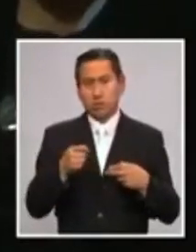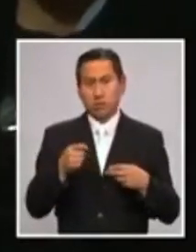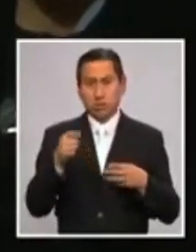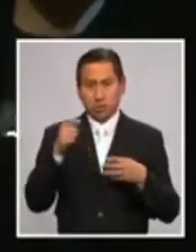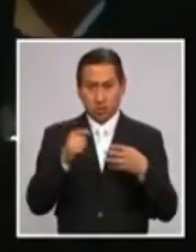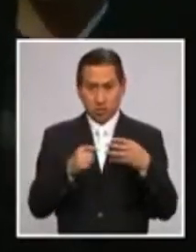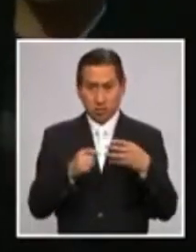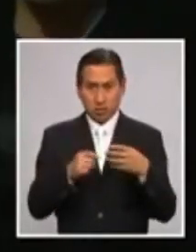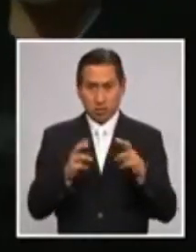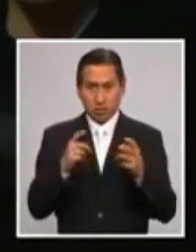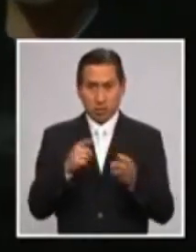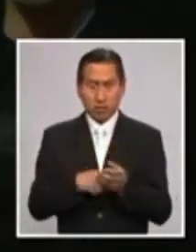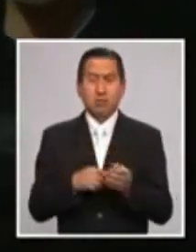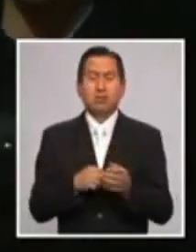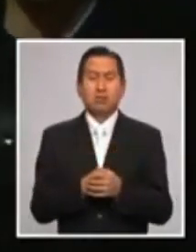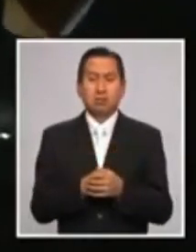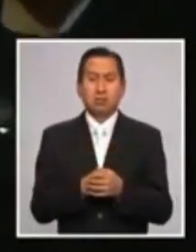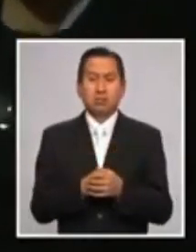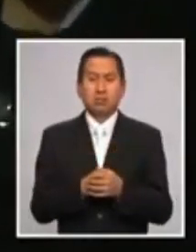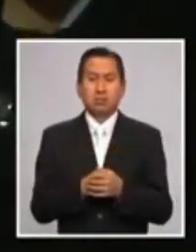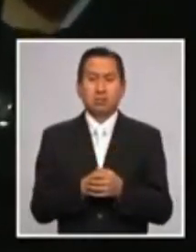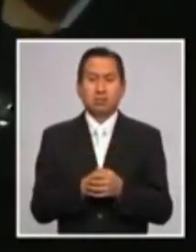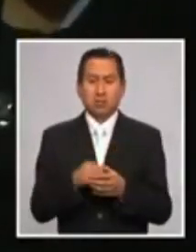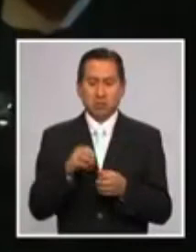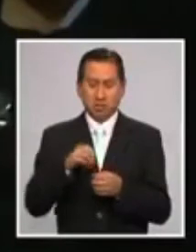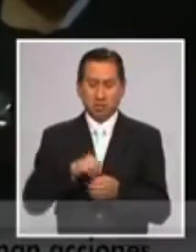otros respectos al virus